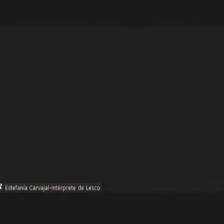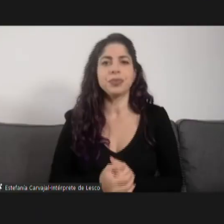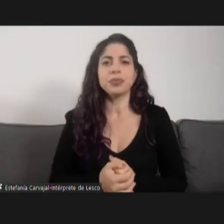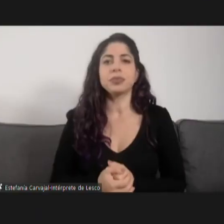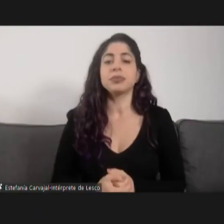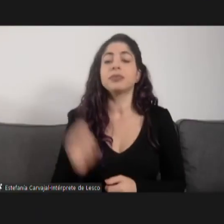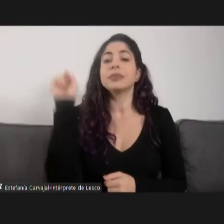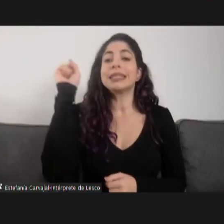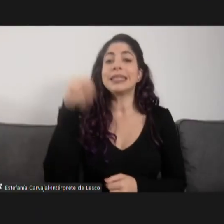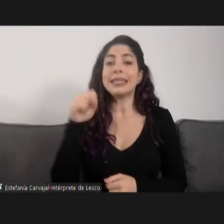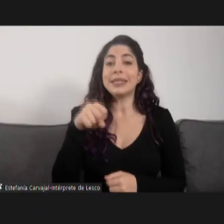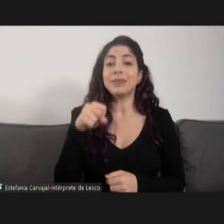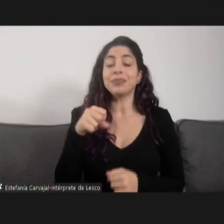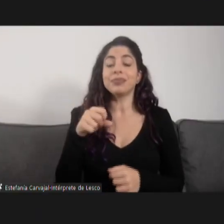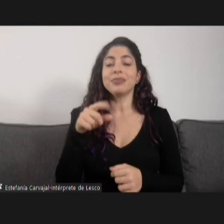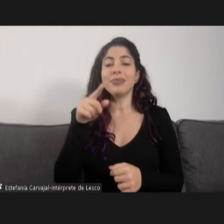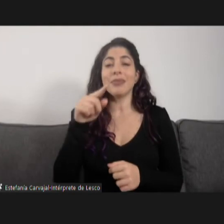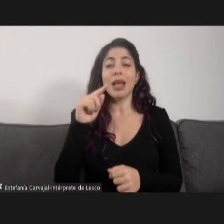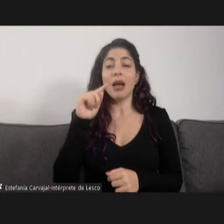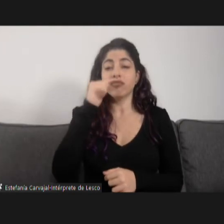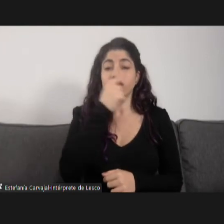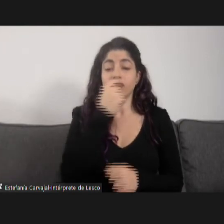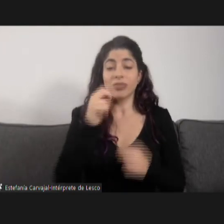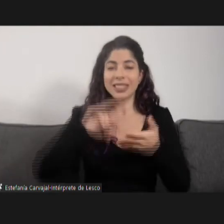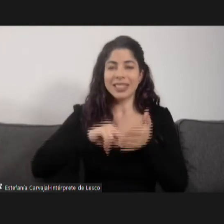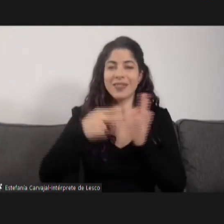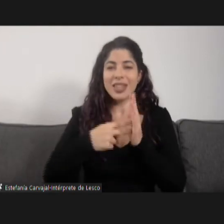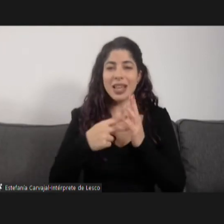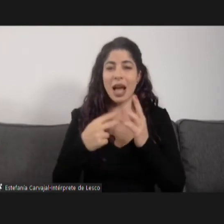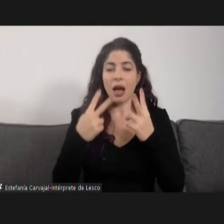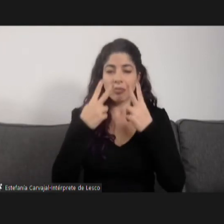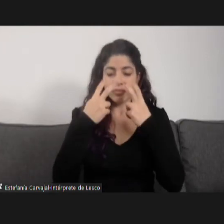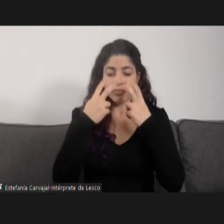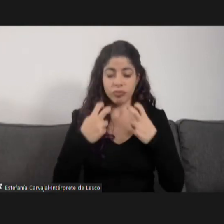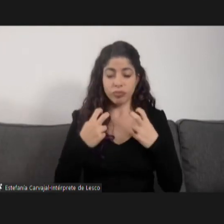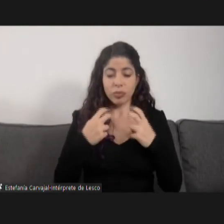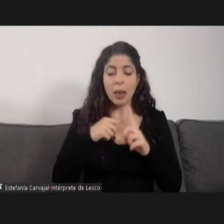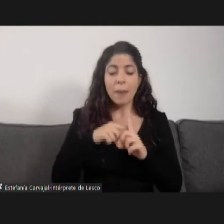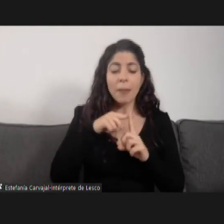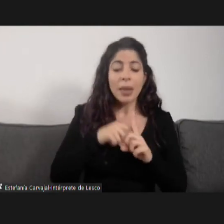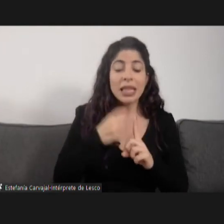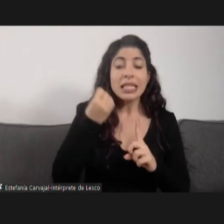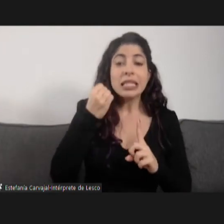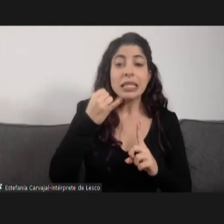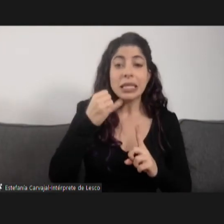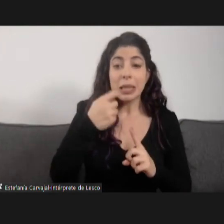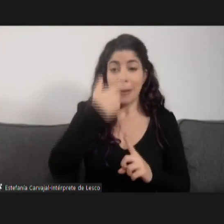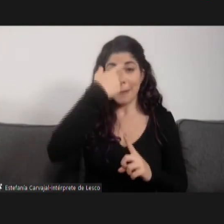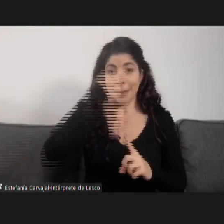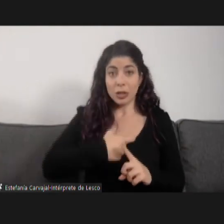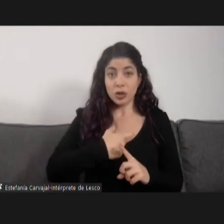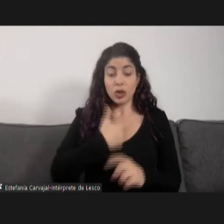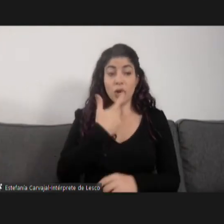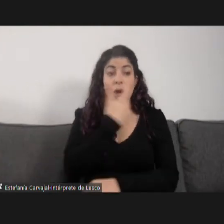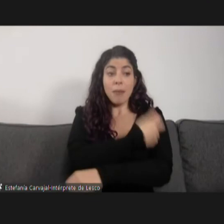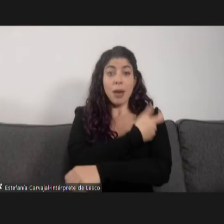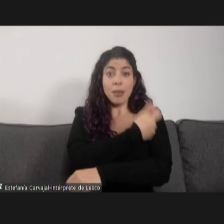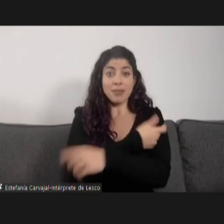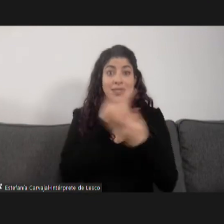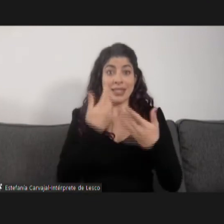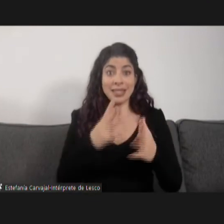Sí, lo de las pruebas serológicas, que es básicamente medir si una persona ya cuenta con